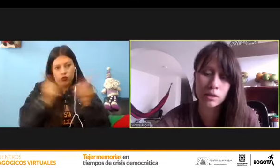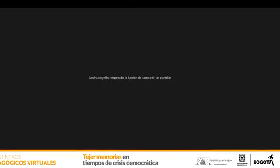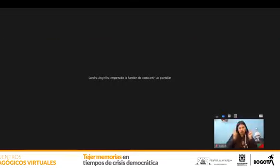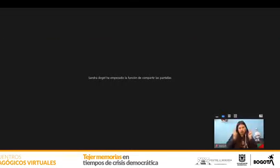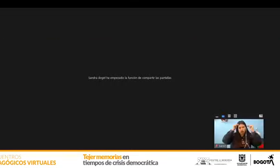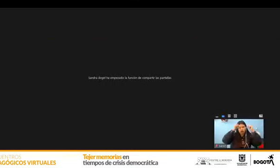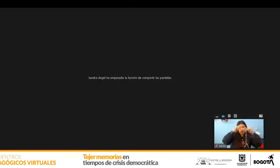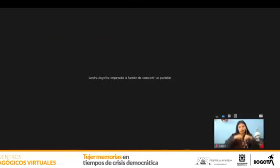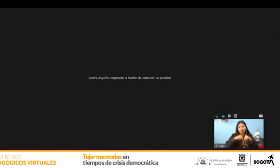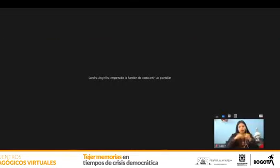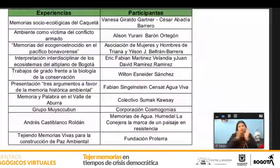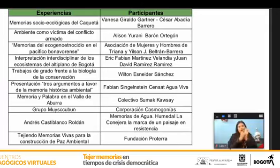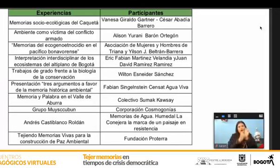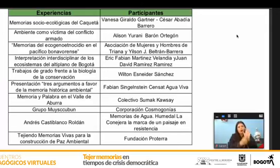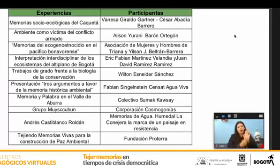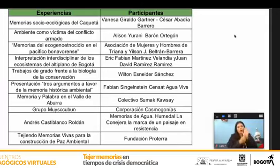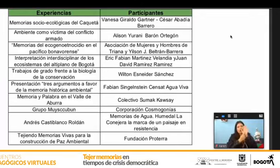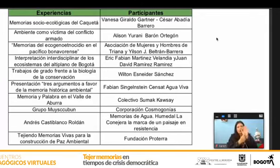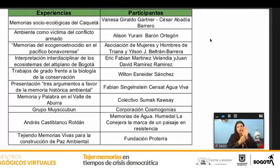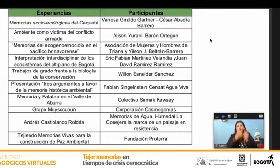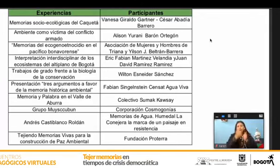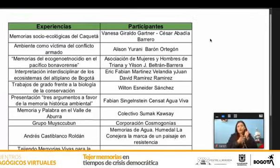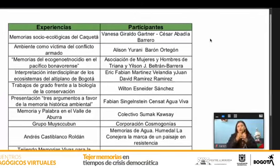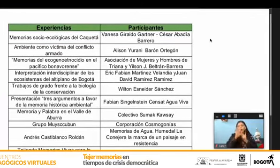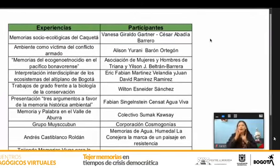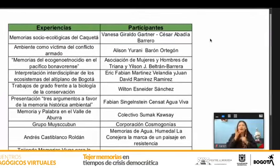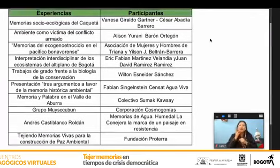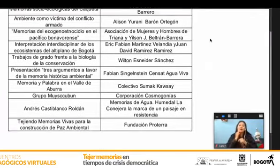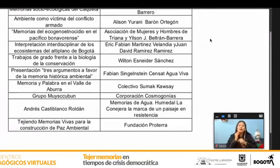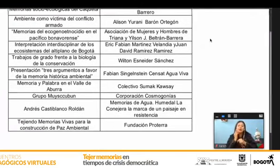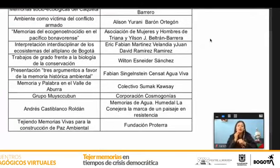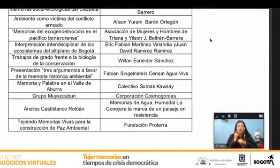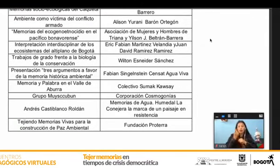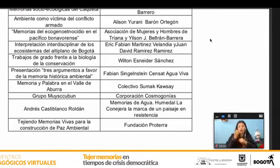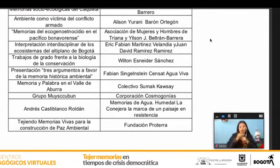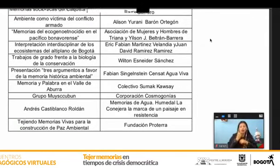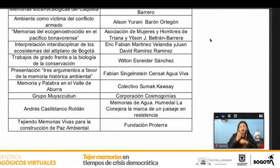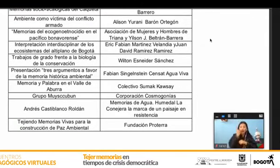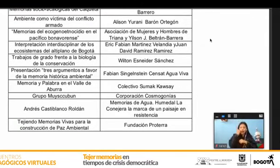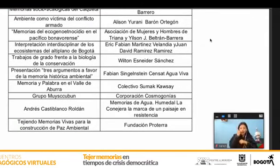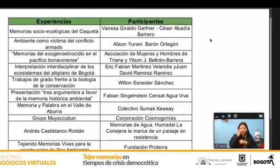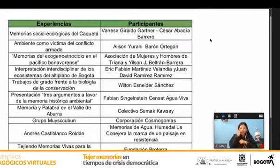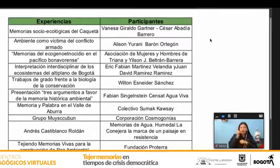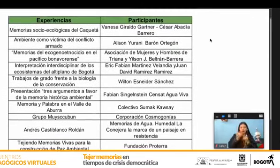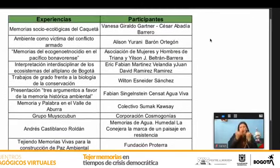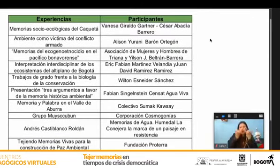y tuvimos presentación de las experiencias tanto el día de ayer como hoy.